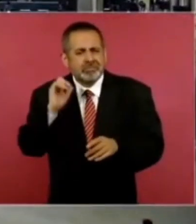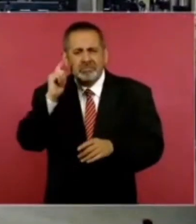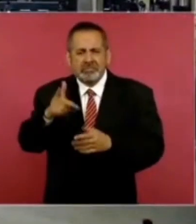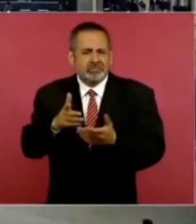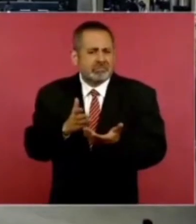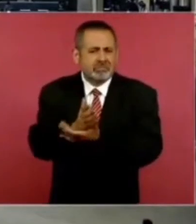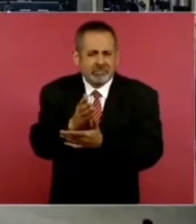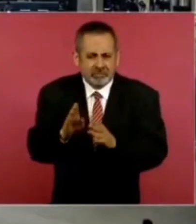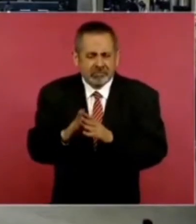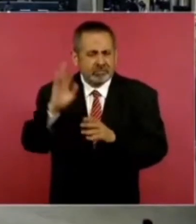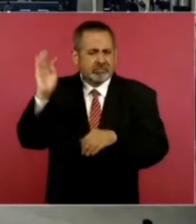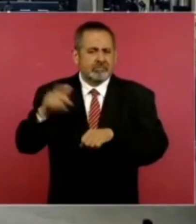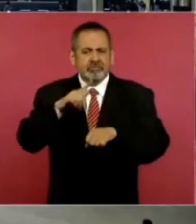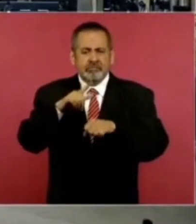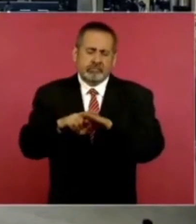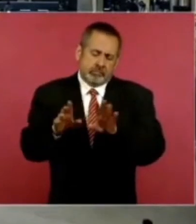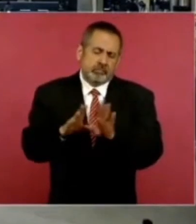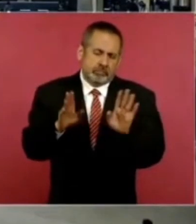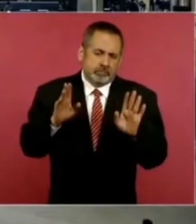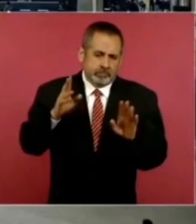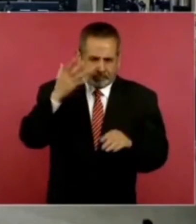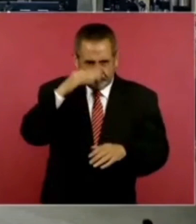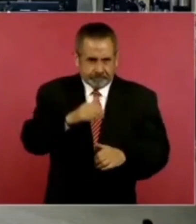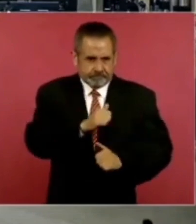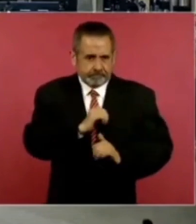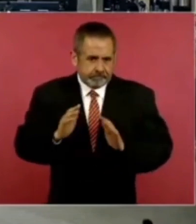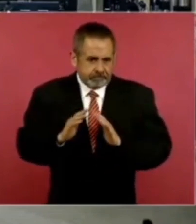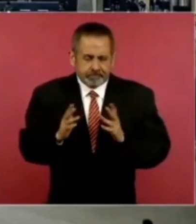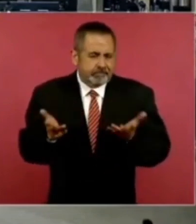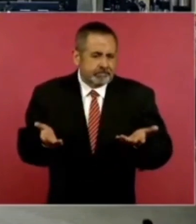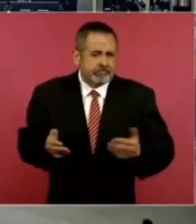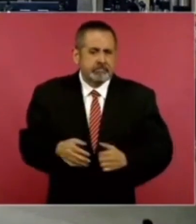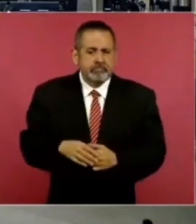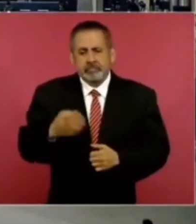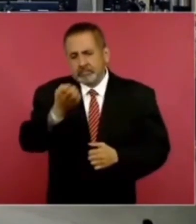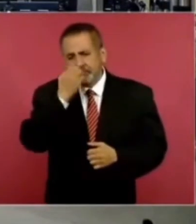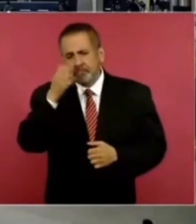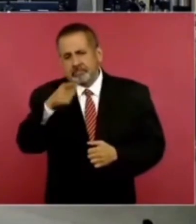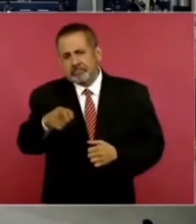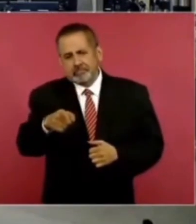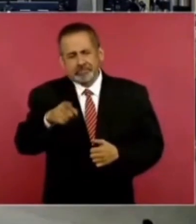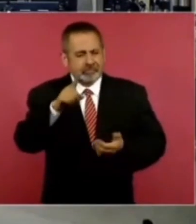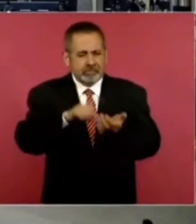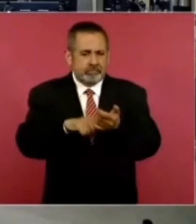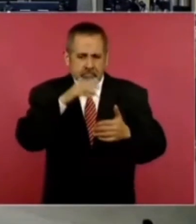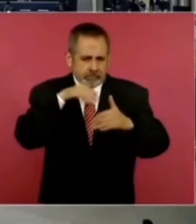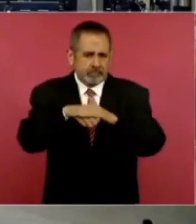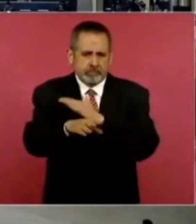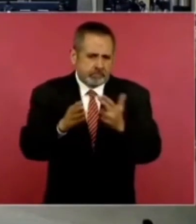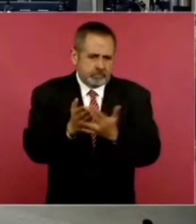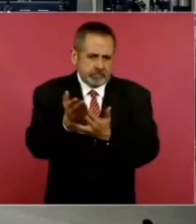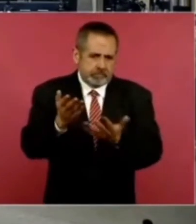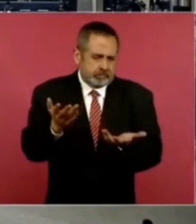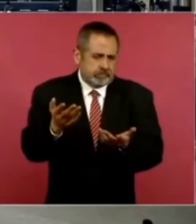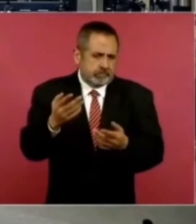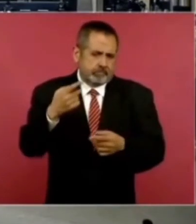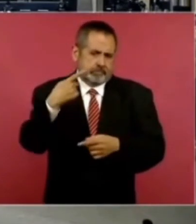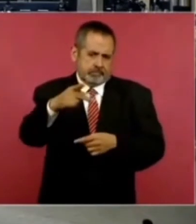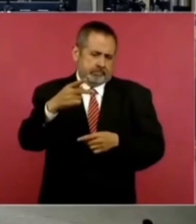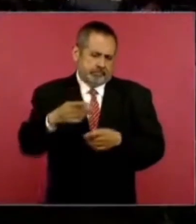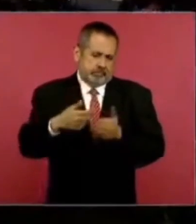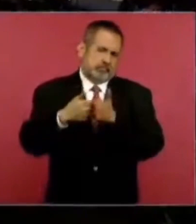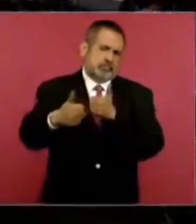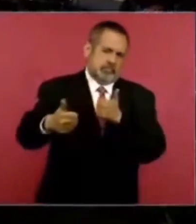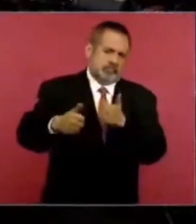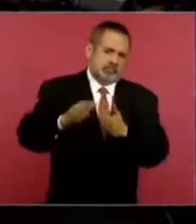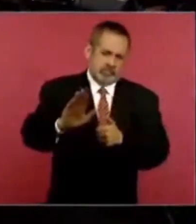intervenir la Federación, obviamente a través del Ejecutivo? Es que tenemos. Porque es una escuela que obviamente no podemos intervenir por la vida